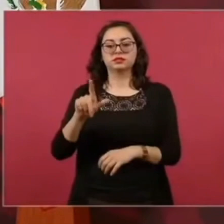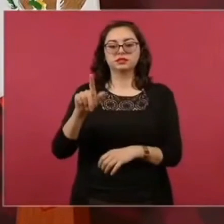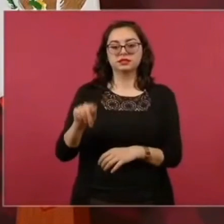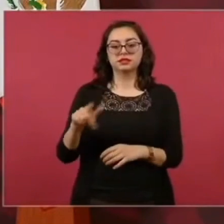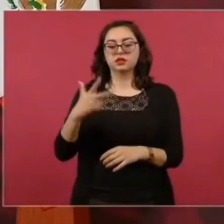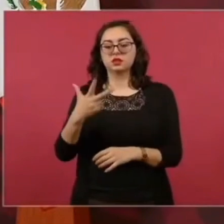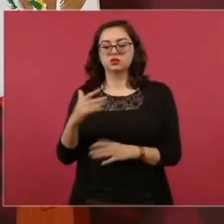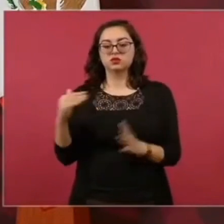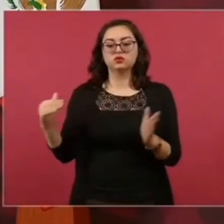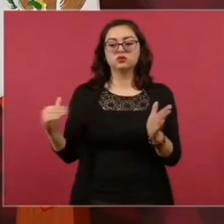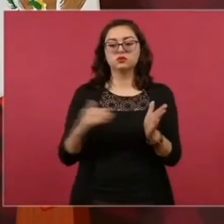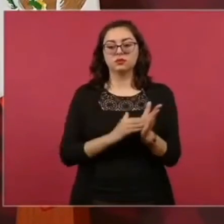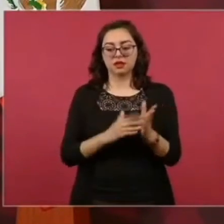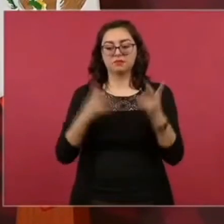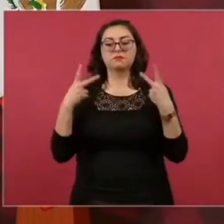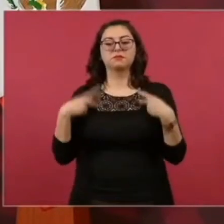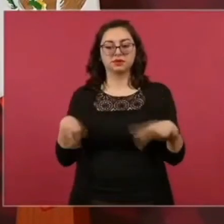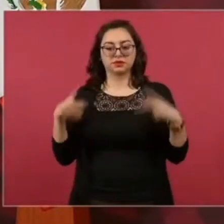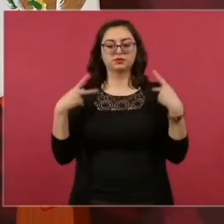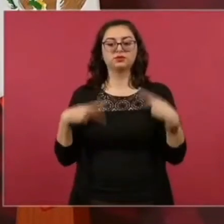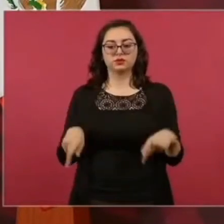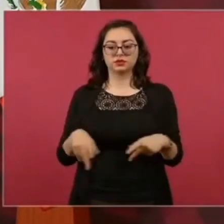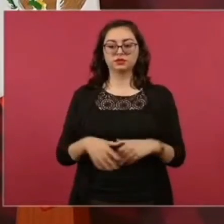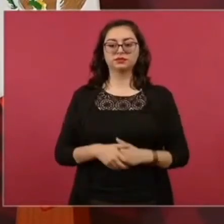90.878.235 habitantes.